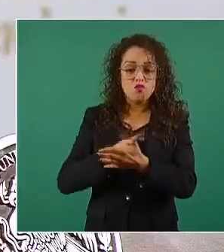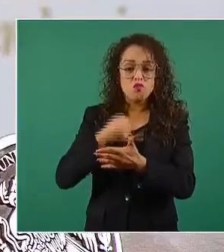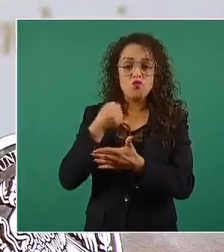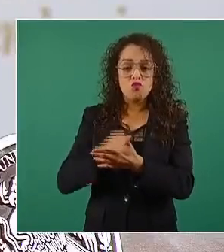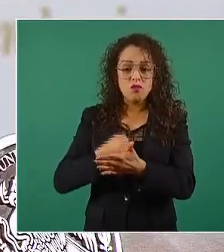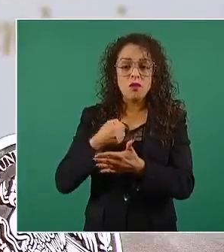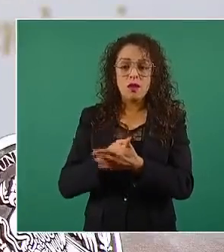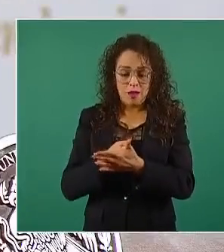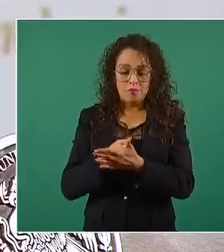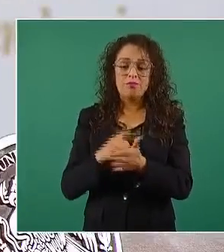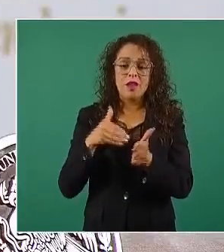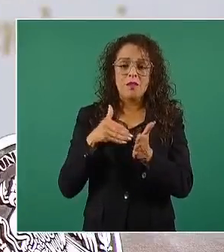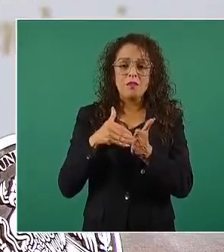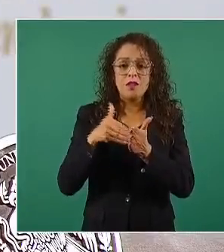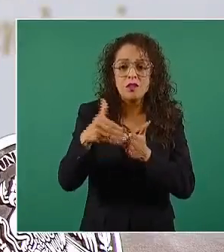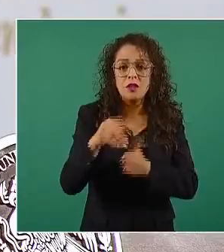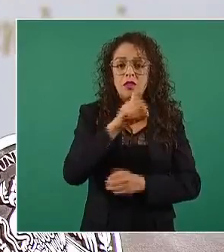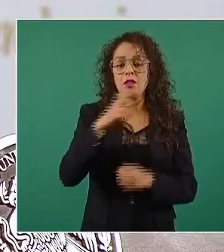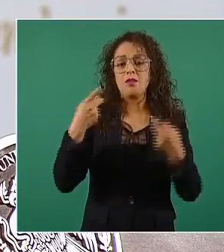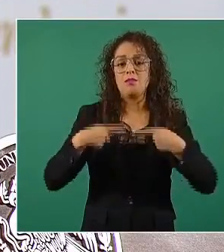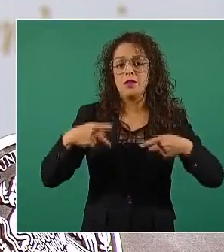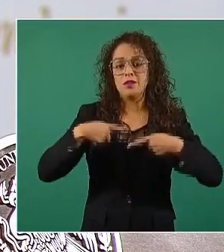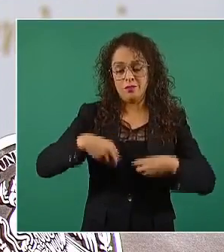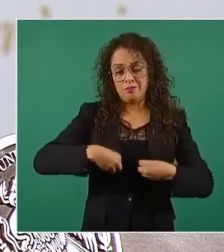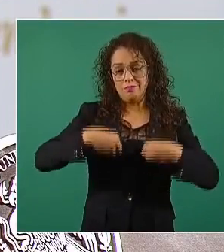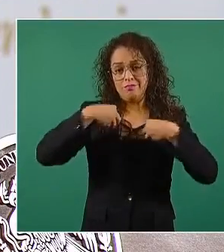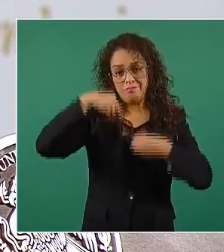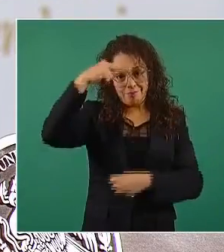por millones de mexicanos.